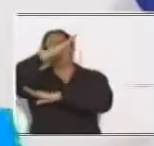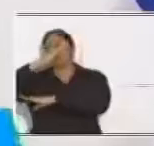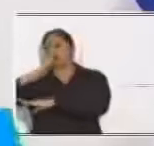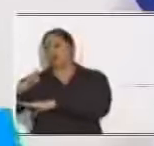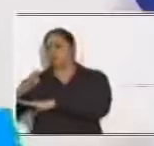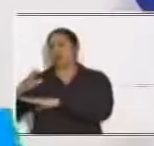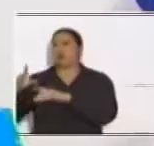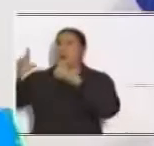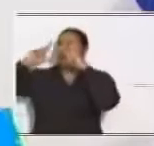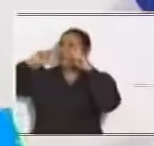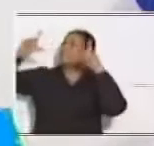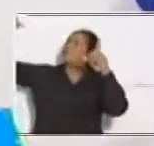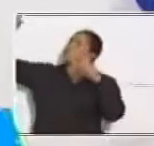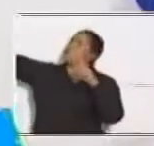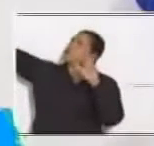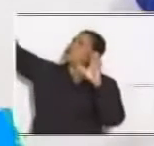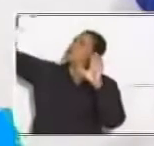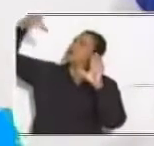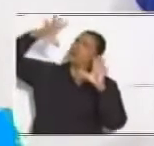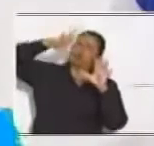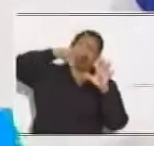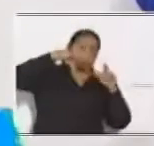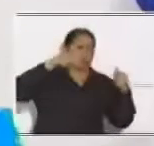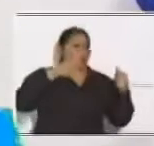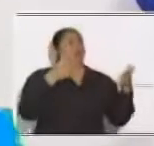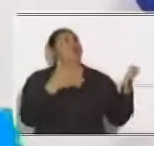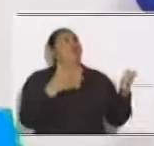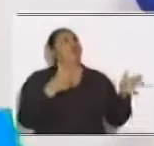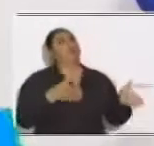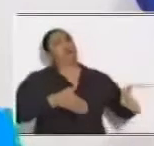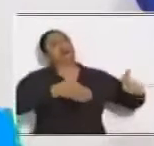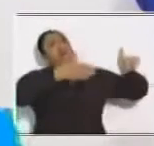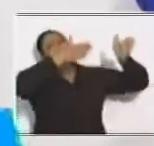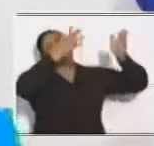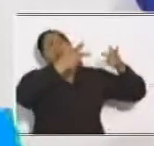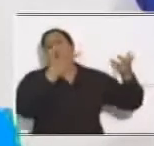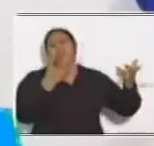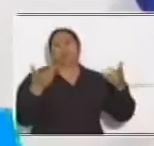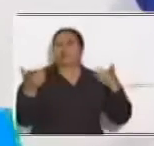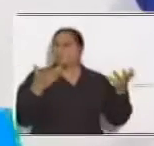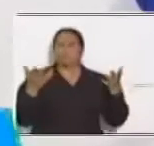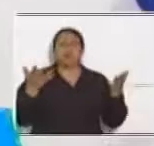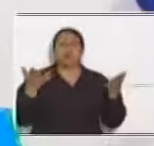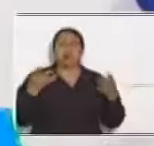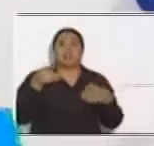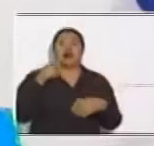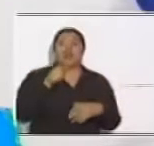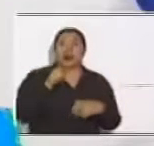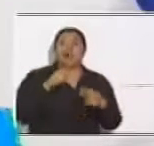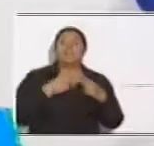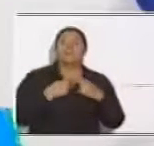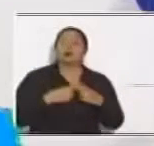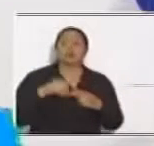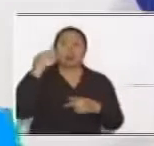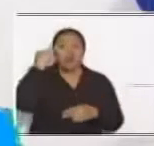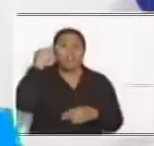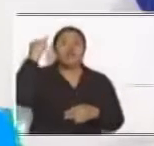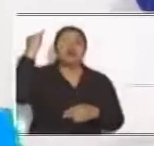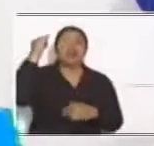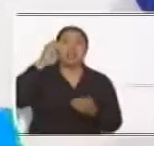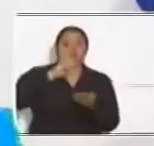las superficies o las construcciones. Entonces ahí empezó la idea de la